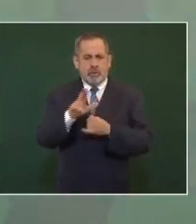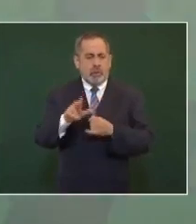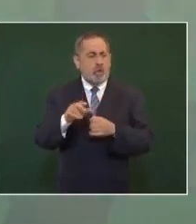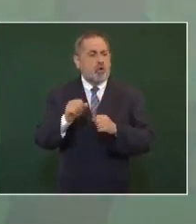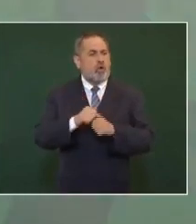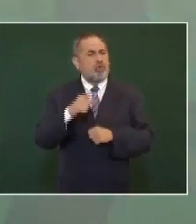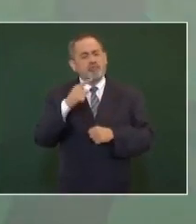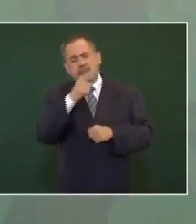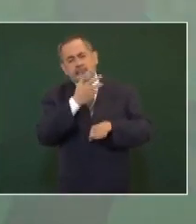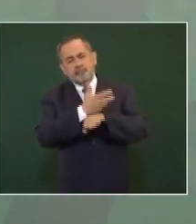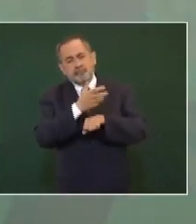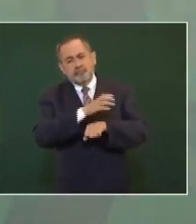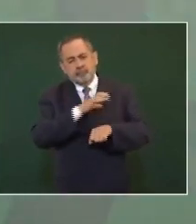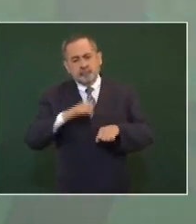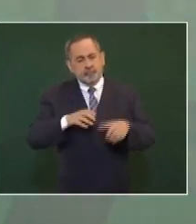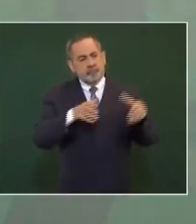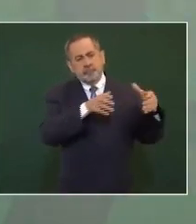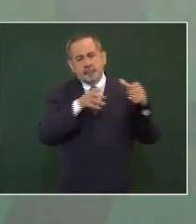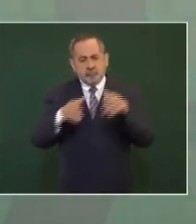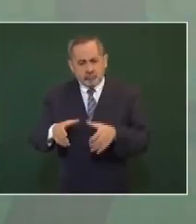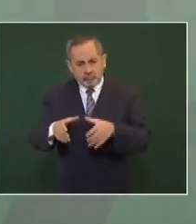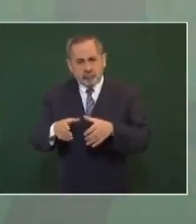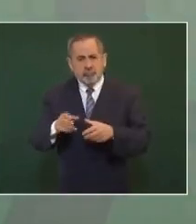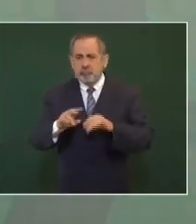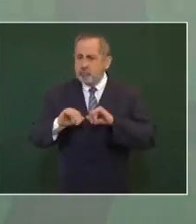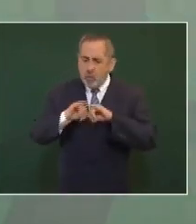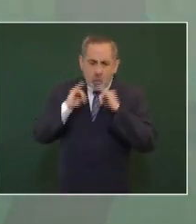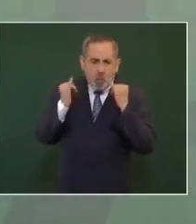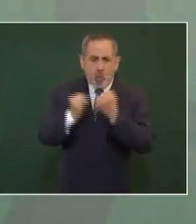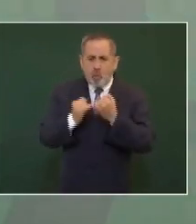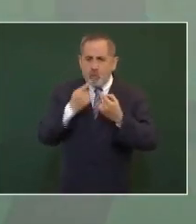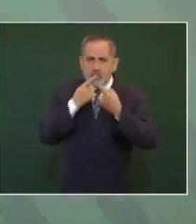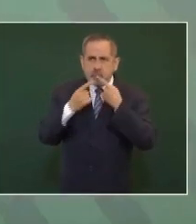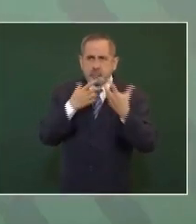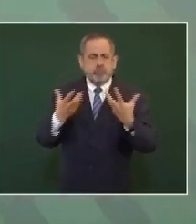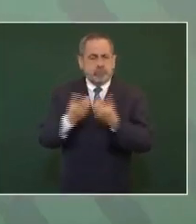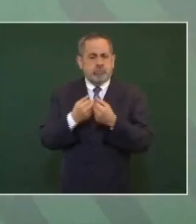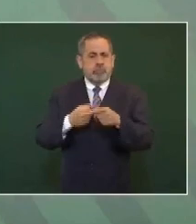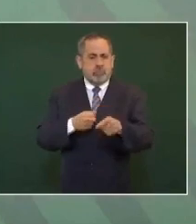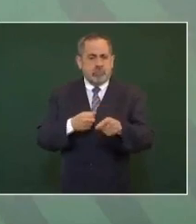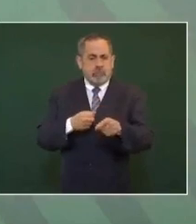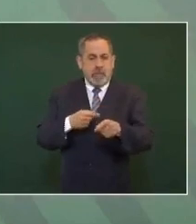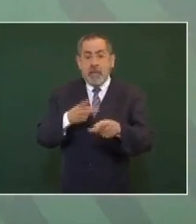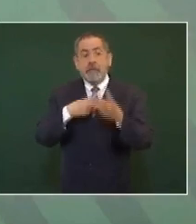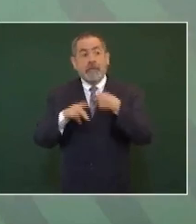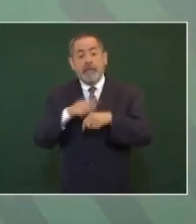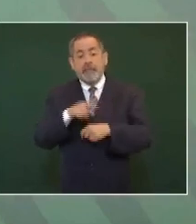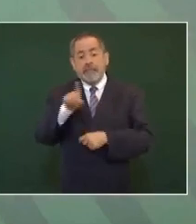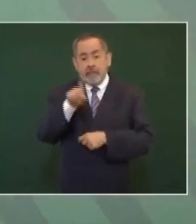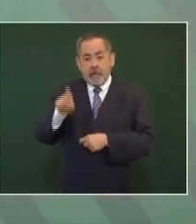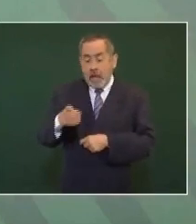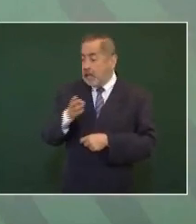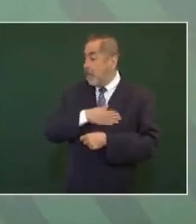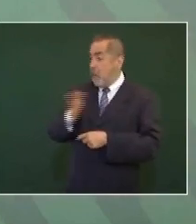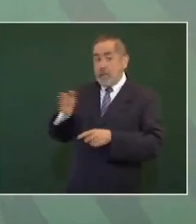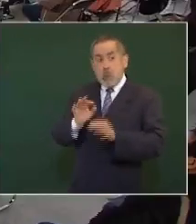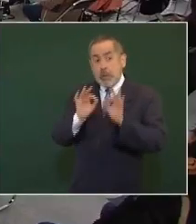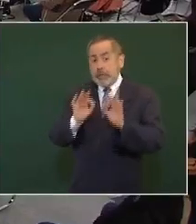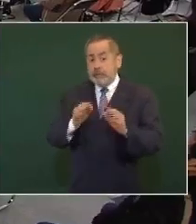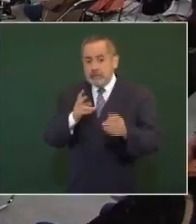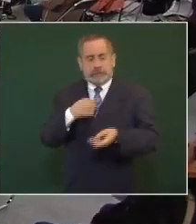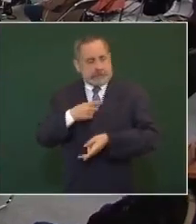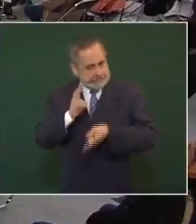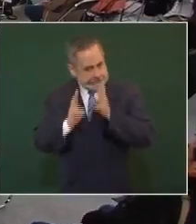que Presidencia, quien pidió los datos, debería de comunicarse con cada una de las personas para que le diga de manera muy clara